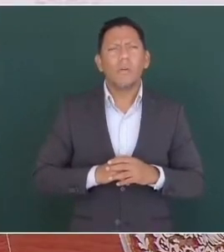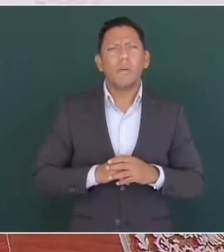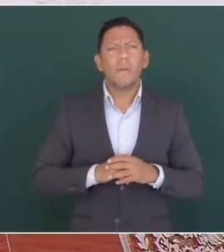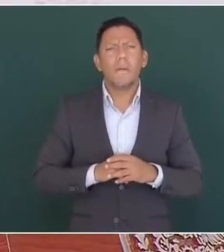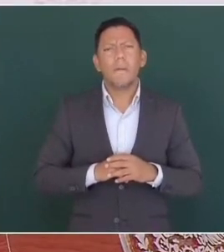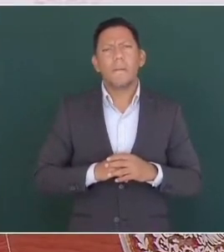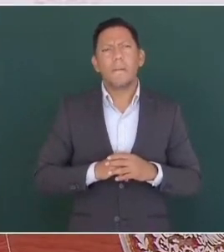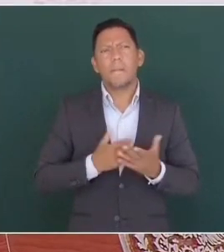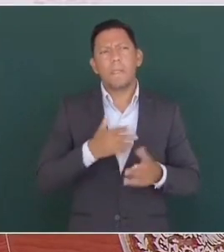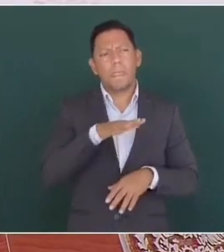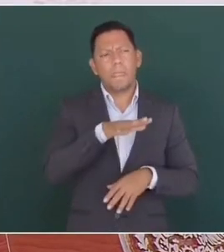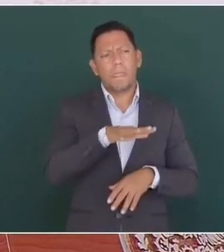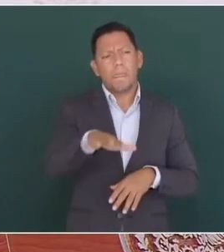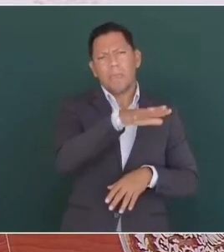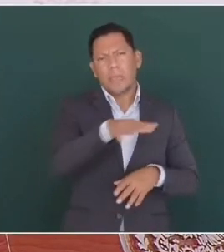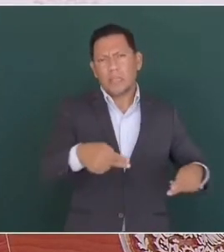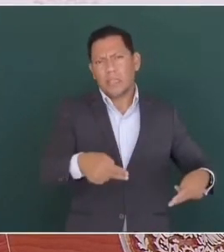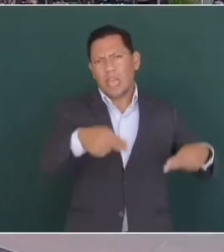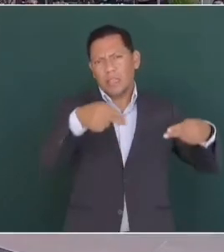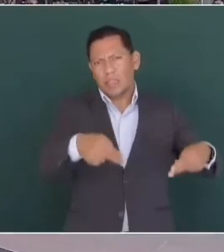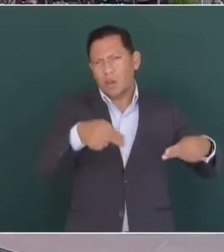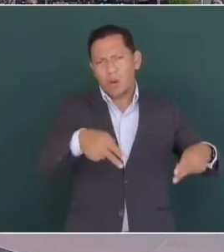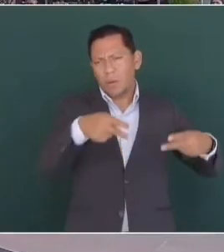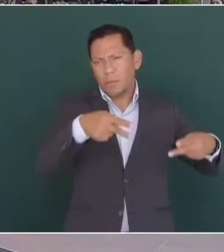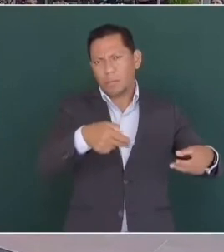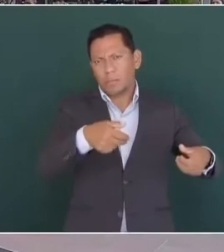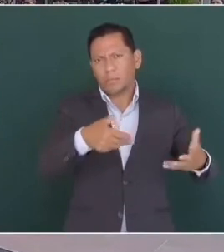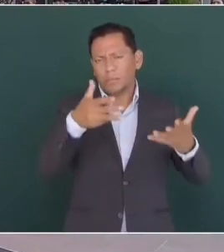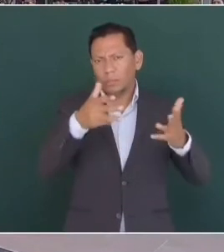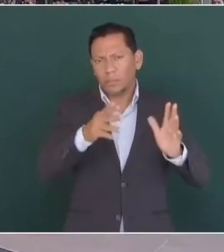en el ámbito comercial